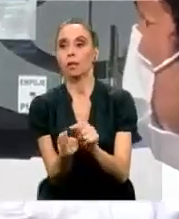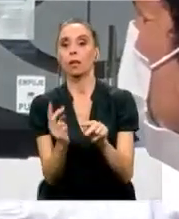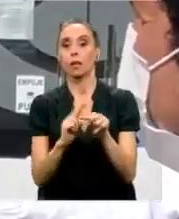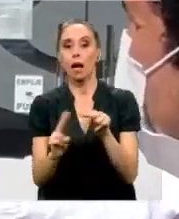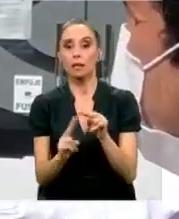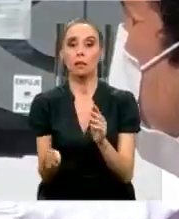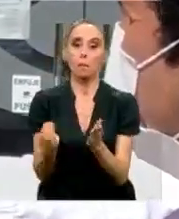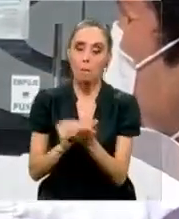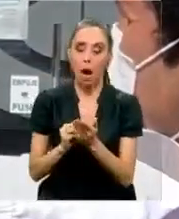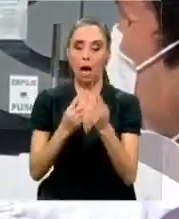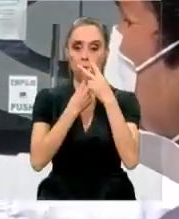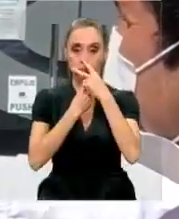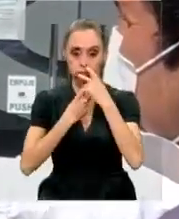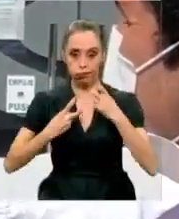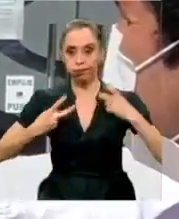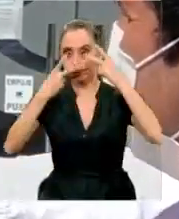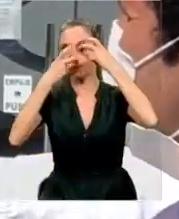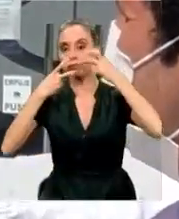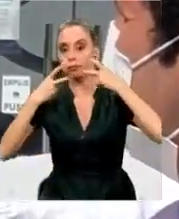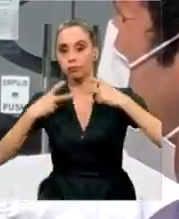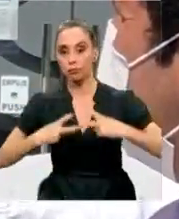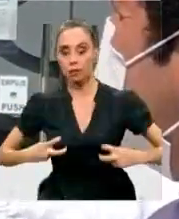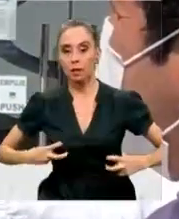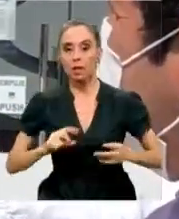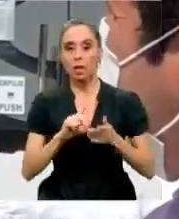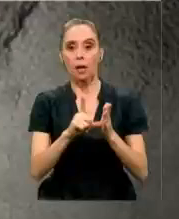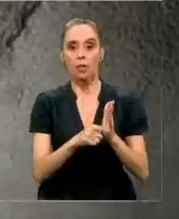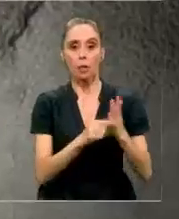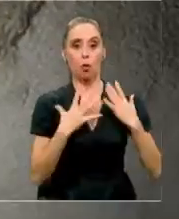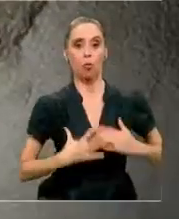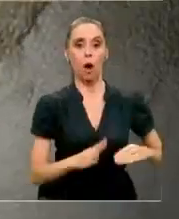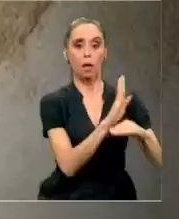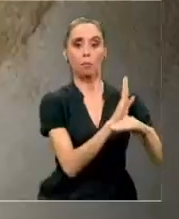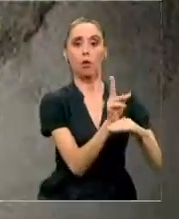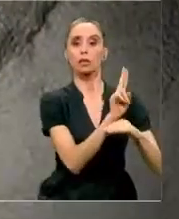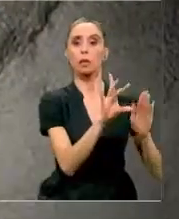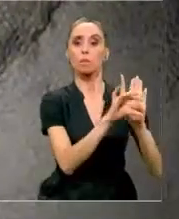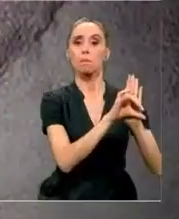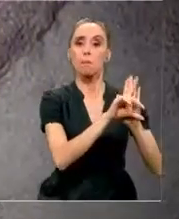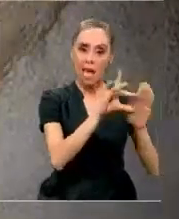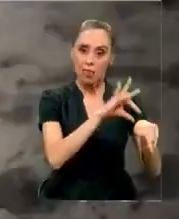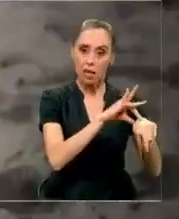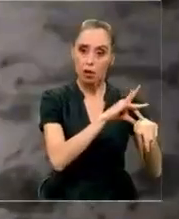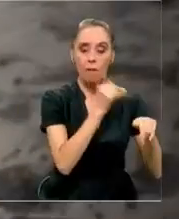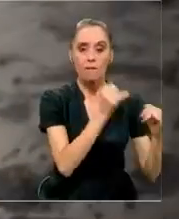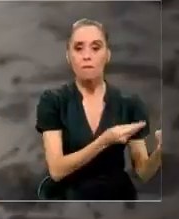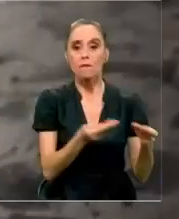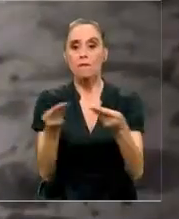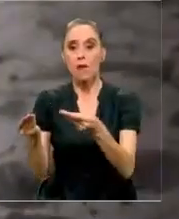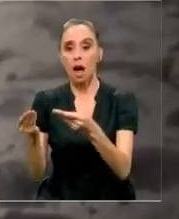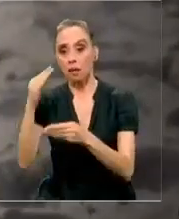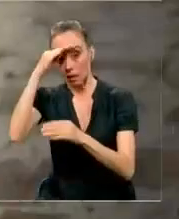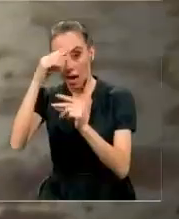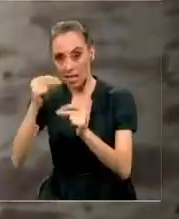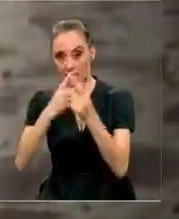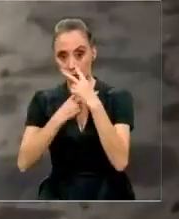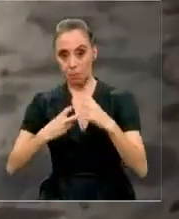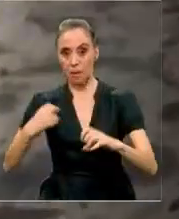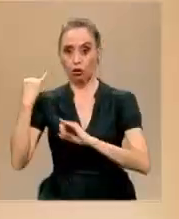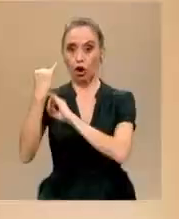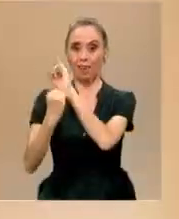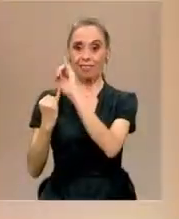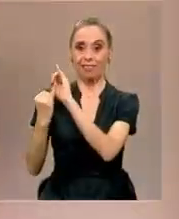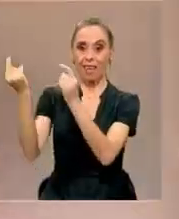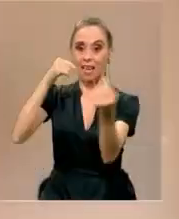perdices adicionales y demora en la entrega del cuerpo diligencias por peritos internacionales que recién se